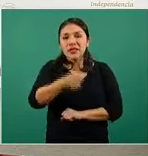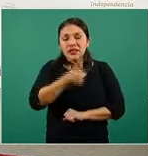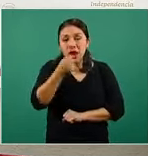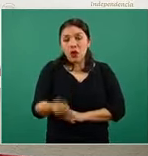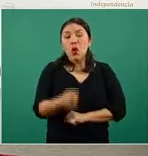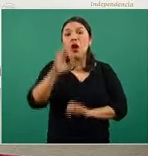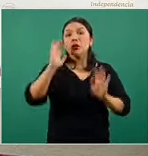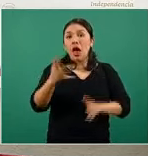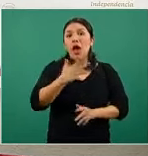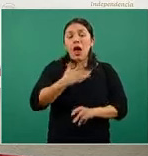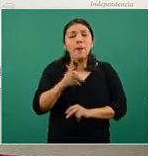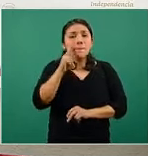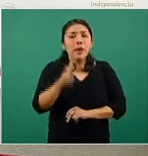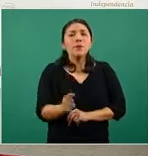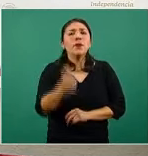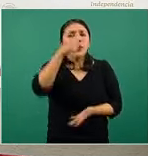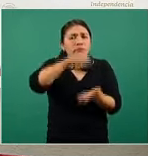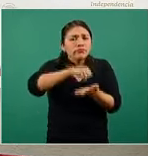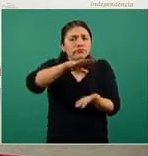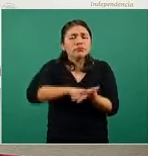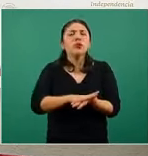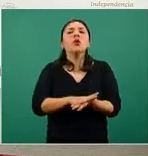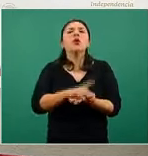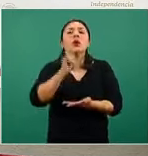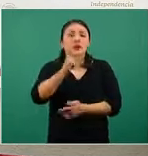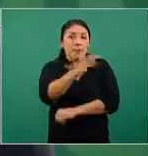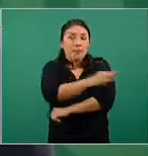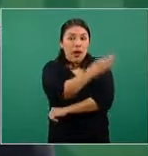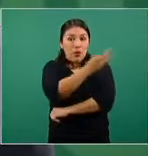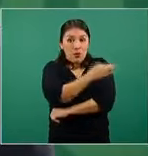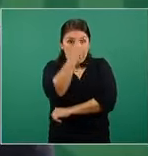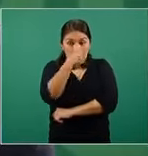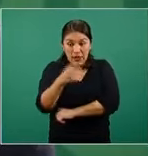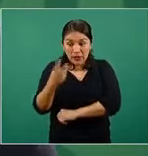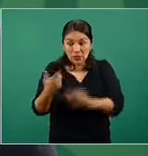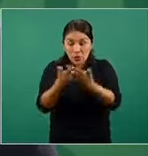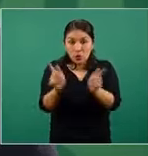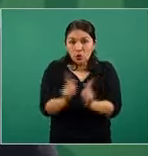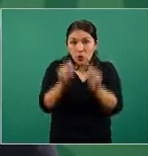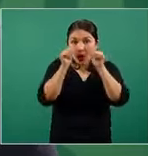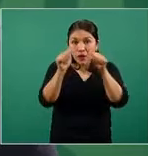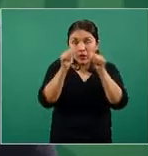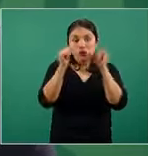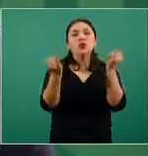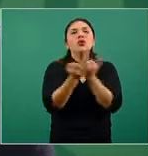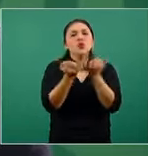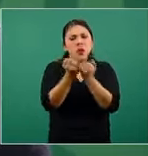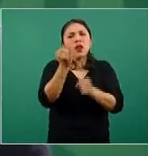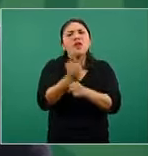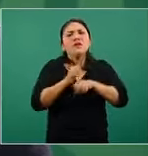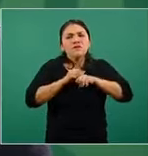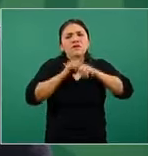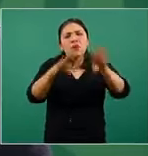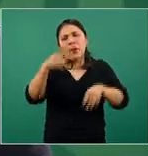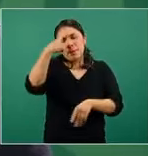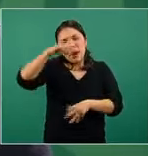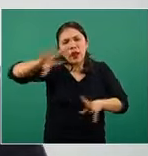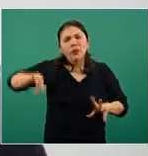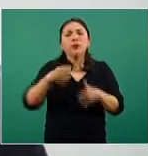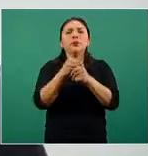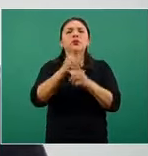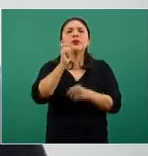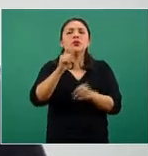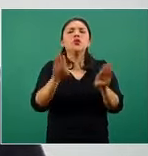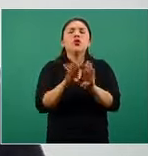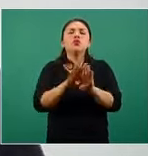ya los primeros datos de la vacunación a este grupo, así también como información que complementa